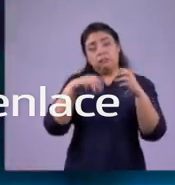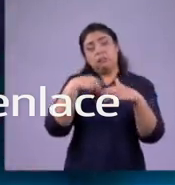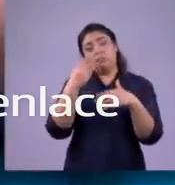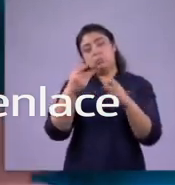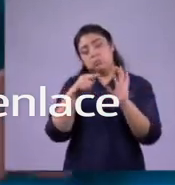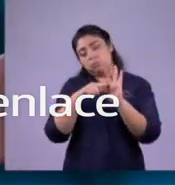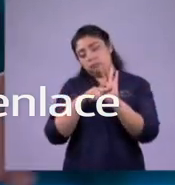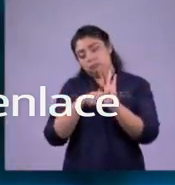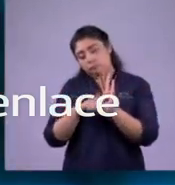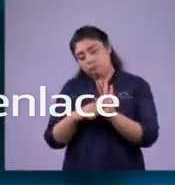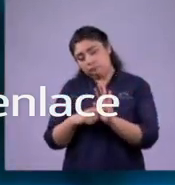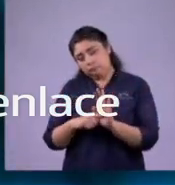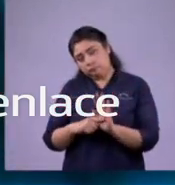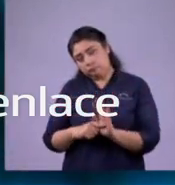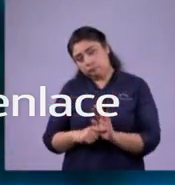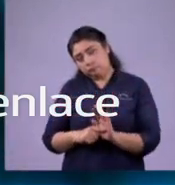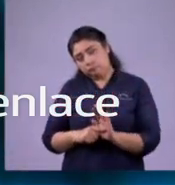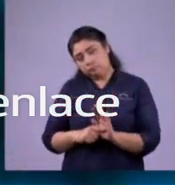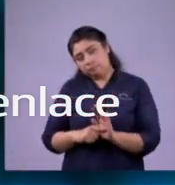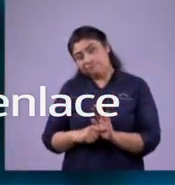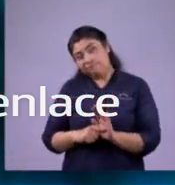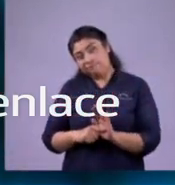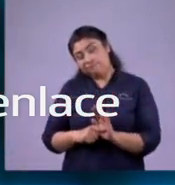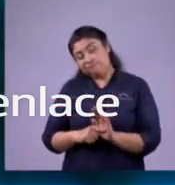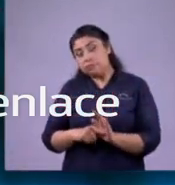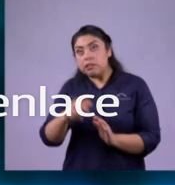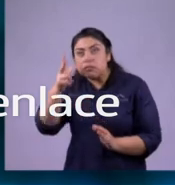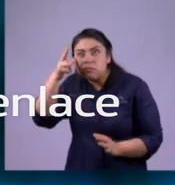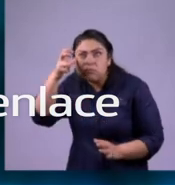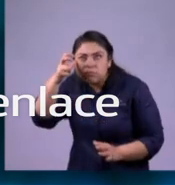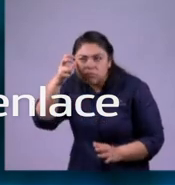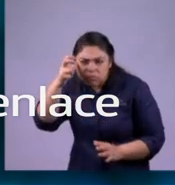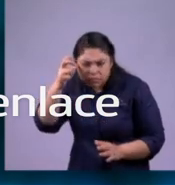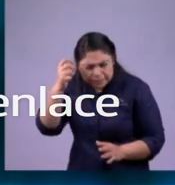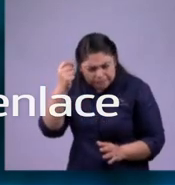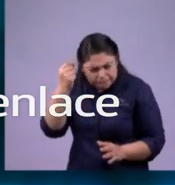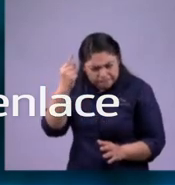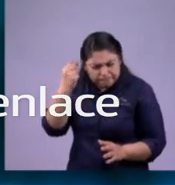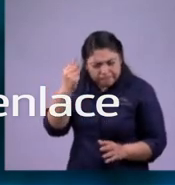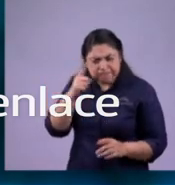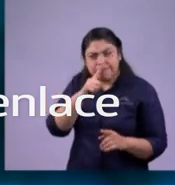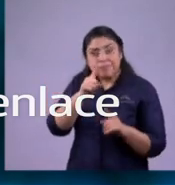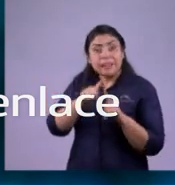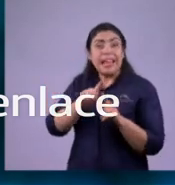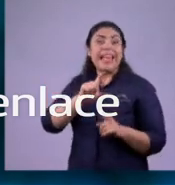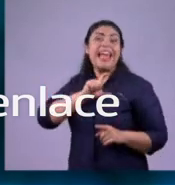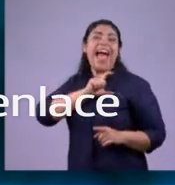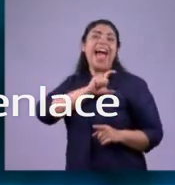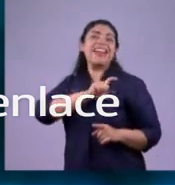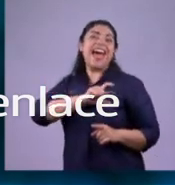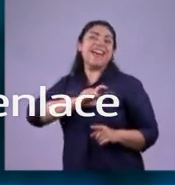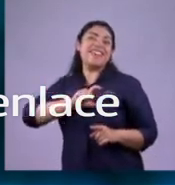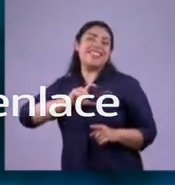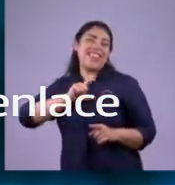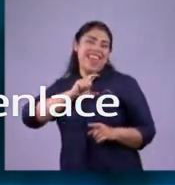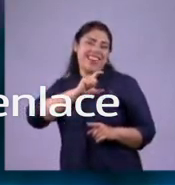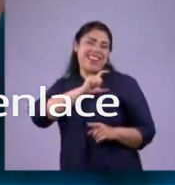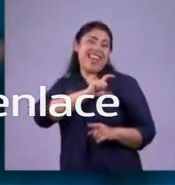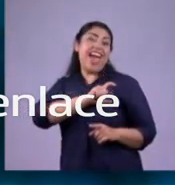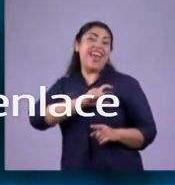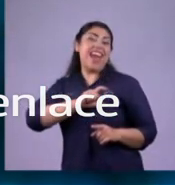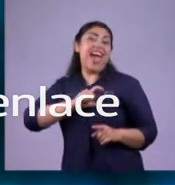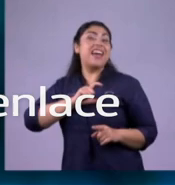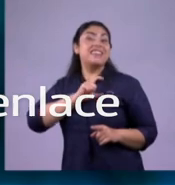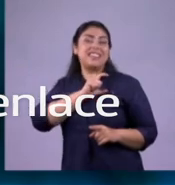por abajo otra vez entonces hay que componer el oído para entender hay que componer el carácter también en nuestra vida para